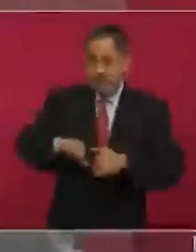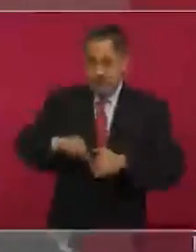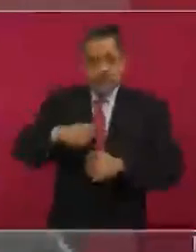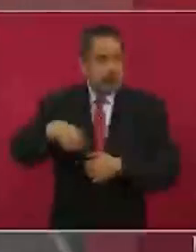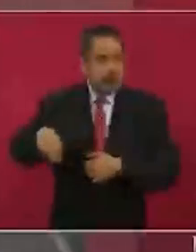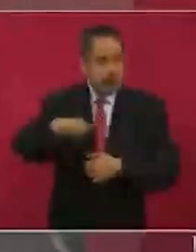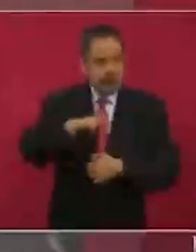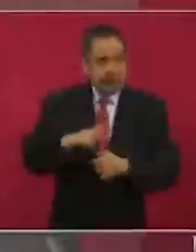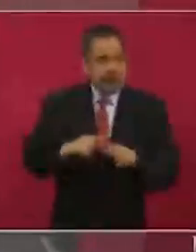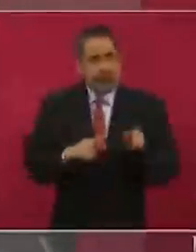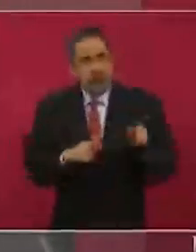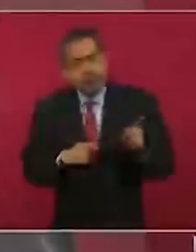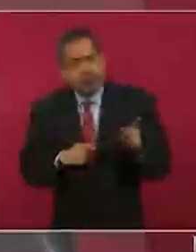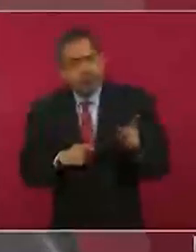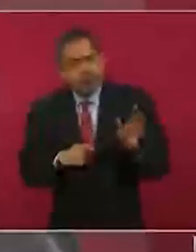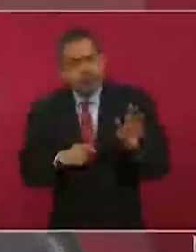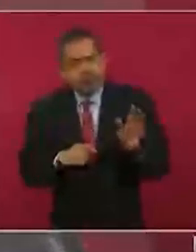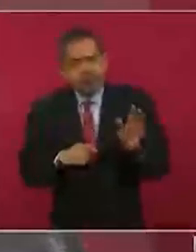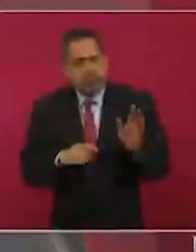aguantamos?